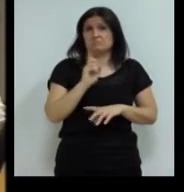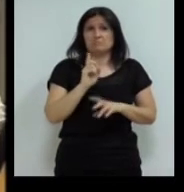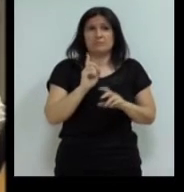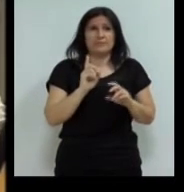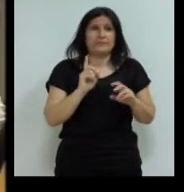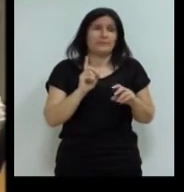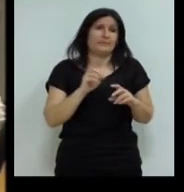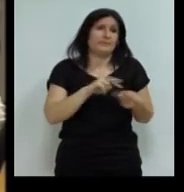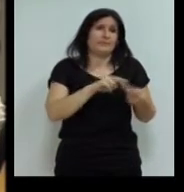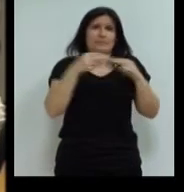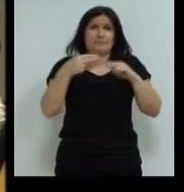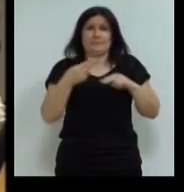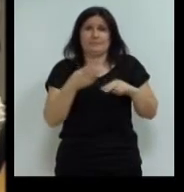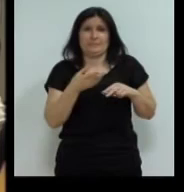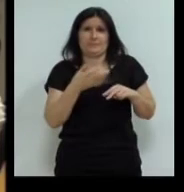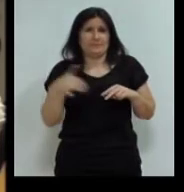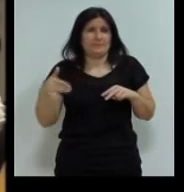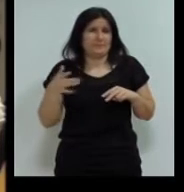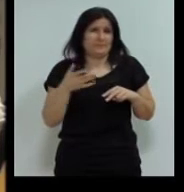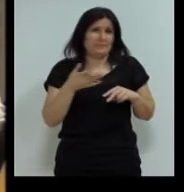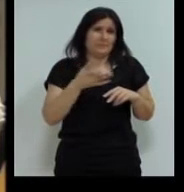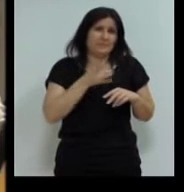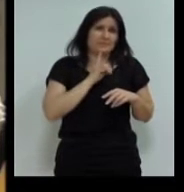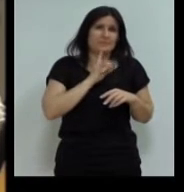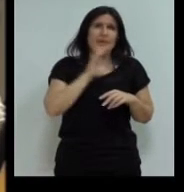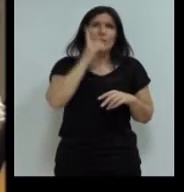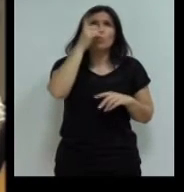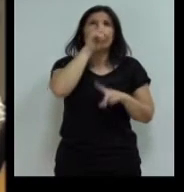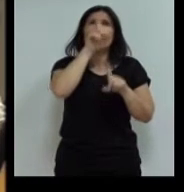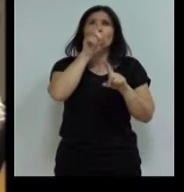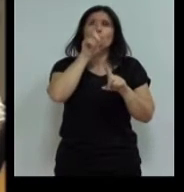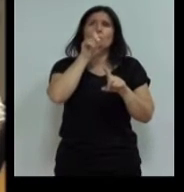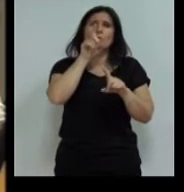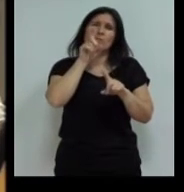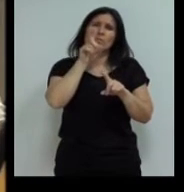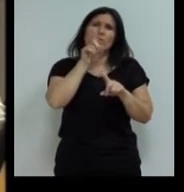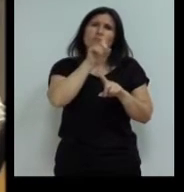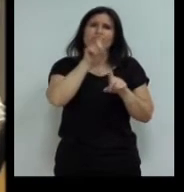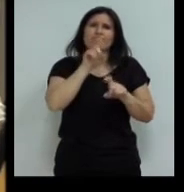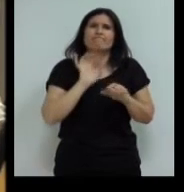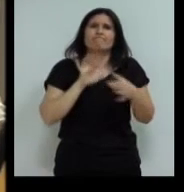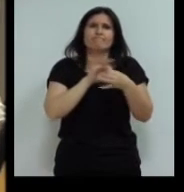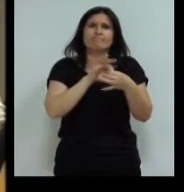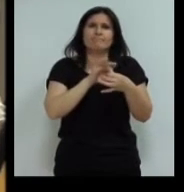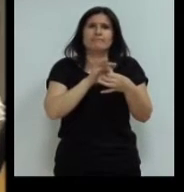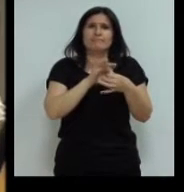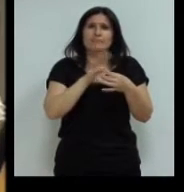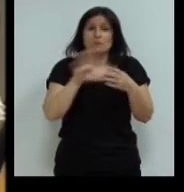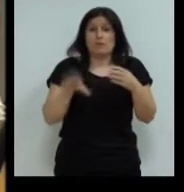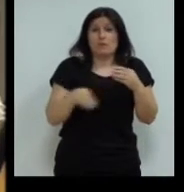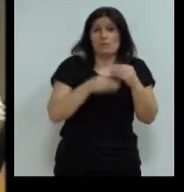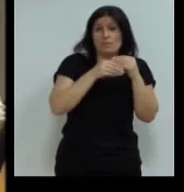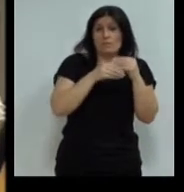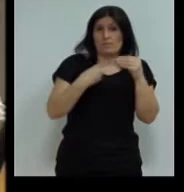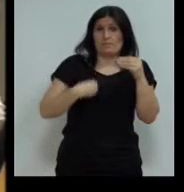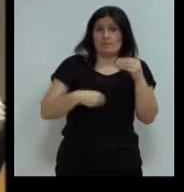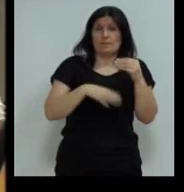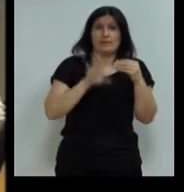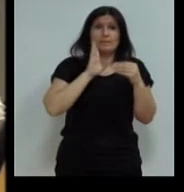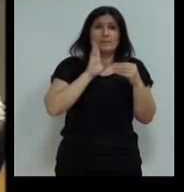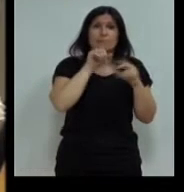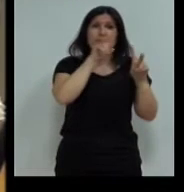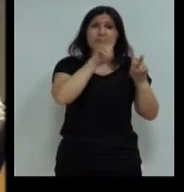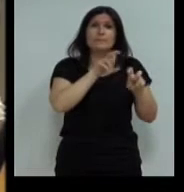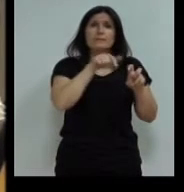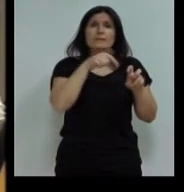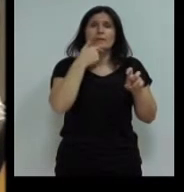aquella manera. Y hay una cuestión que es colateral a esta, y es, muchas veces yo me he preguntado si todo este